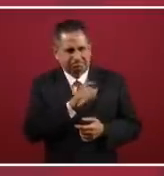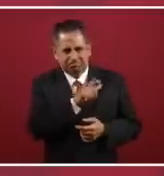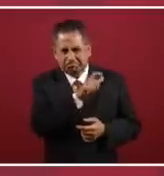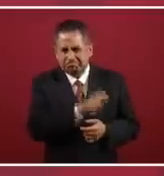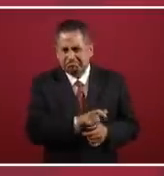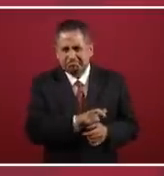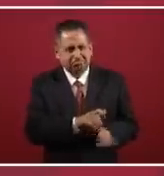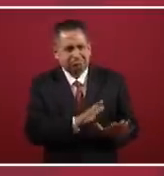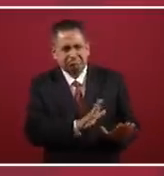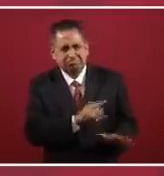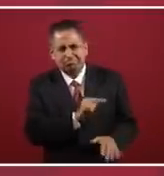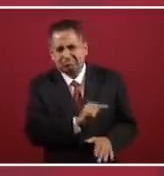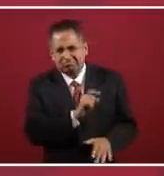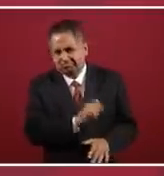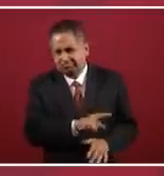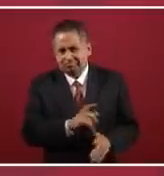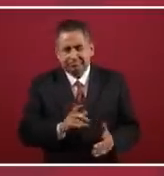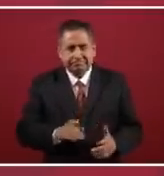característica.